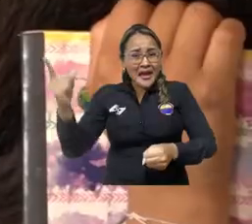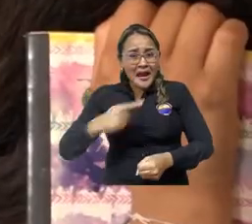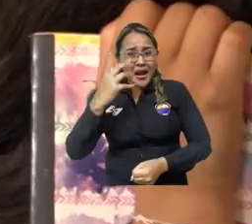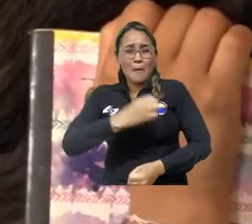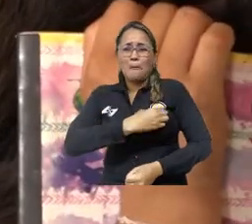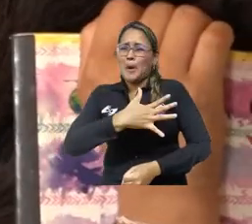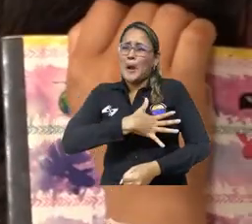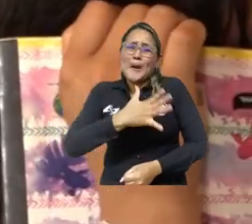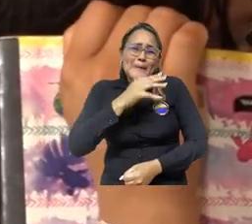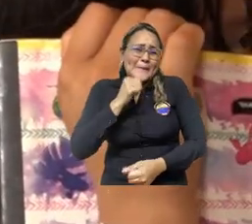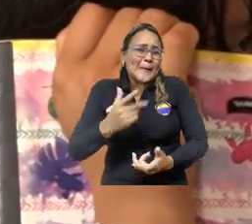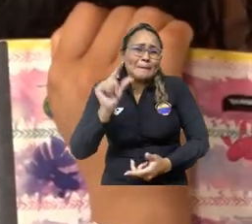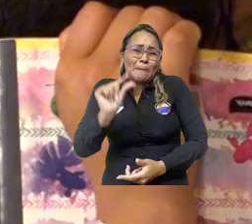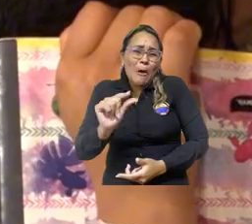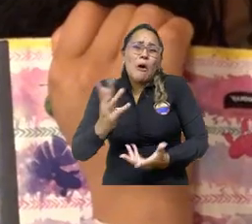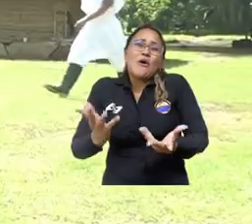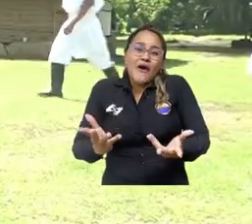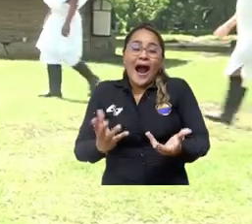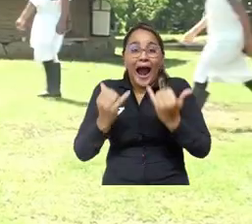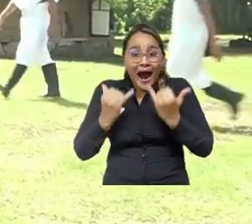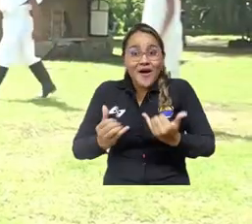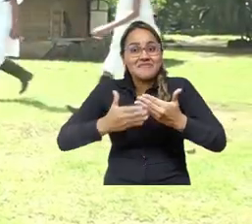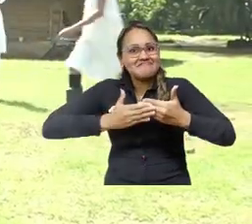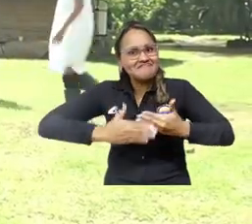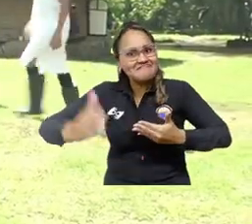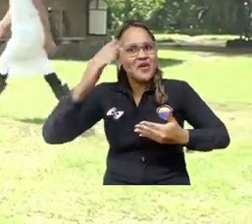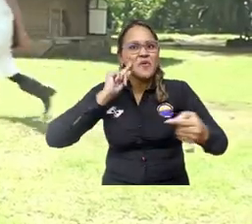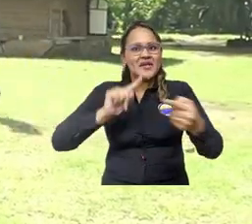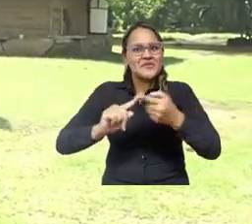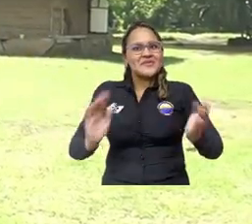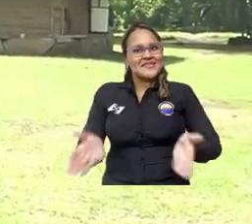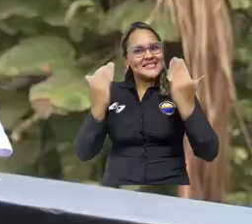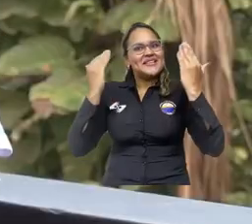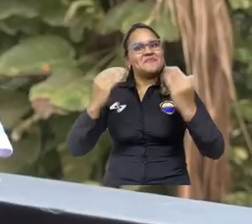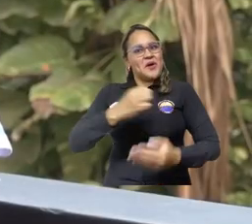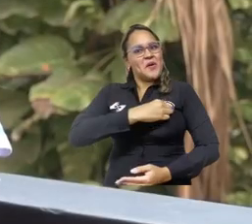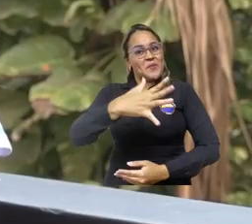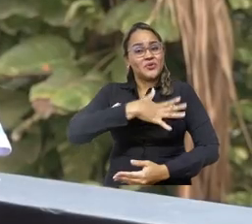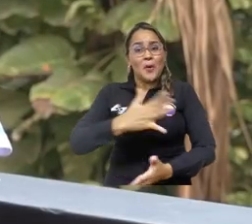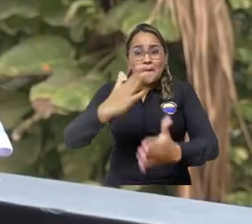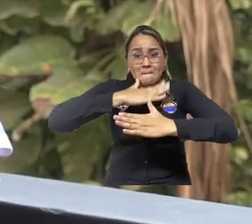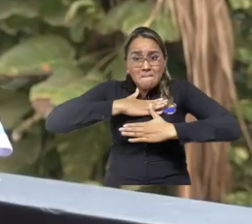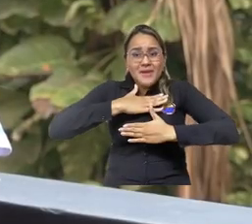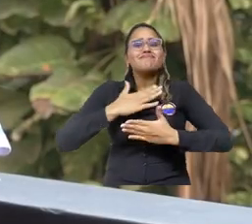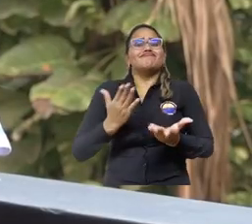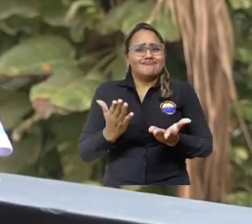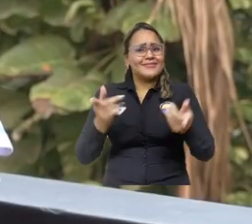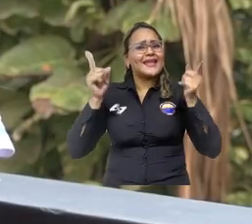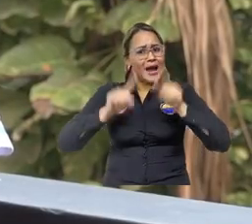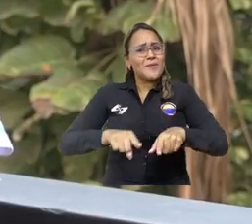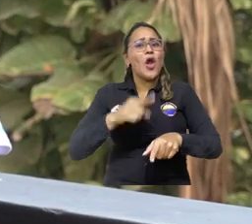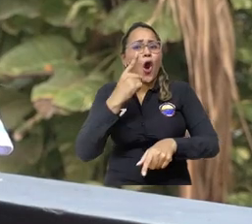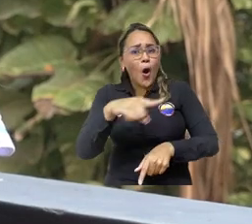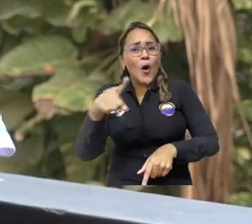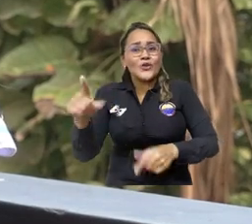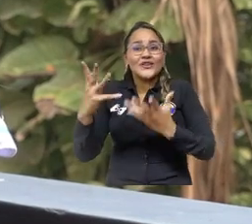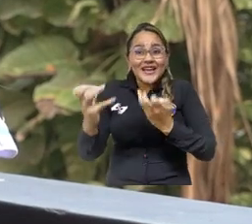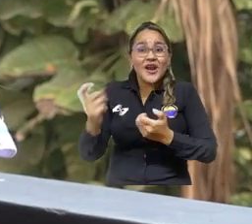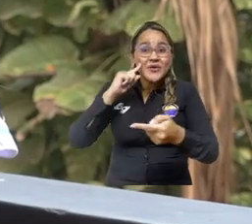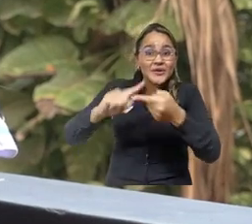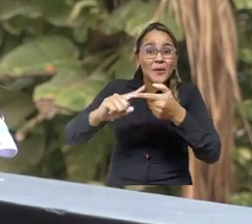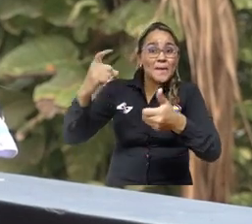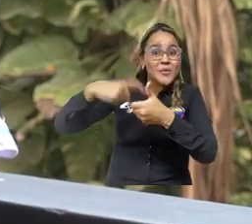indígenas tenemos muy pocas oportunidades. De aquí en adelante va a haber muchas oportunidades, no solamente para mí, sino